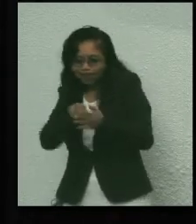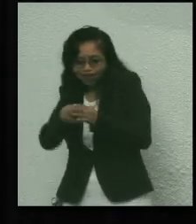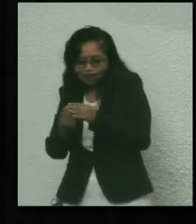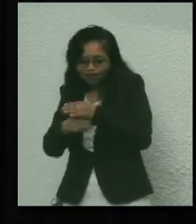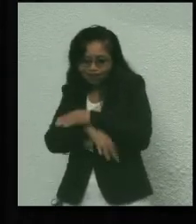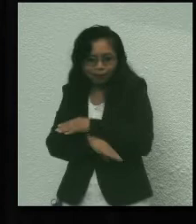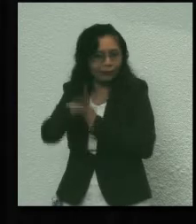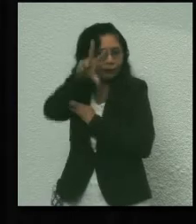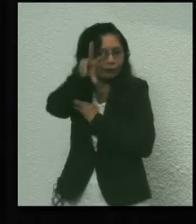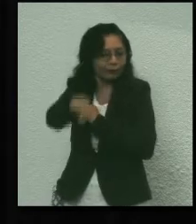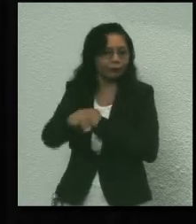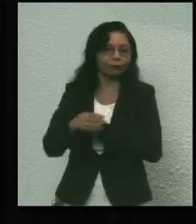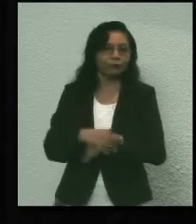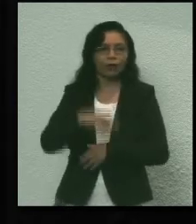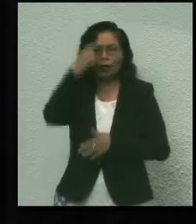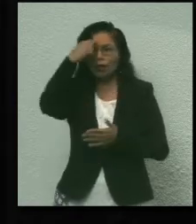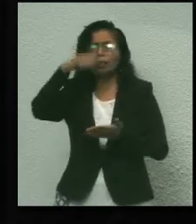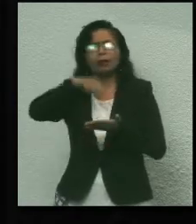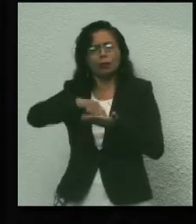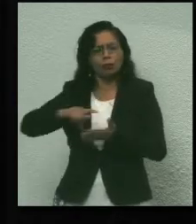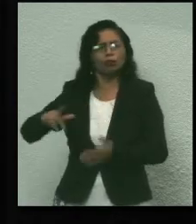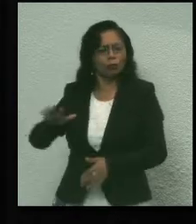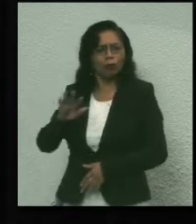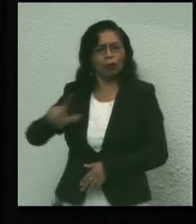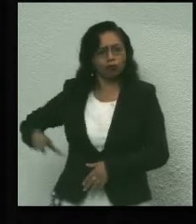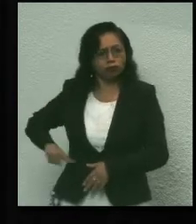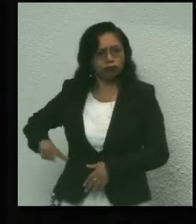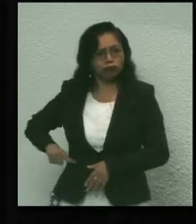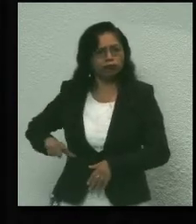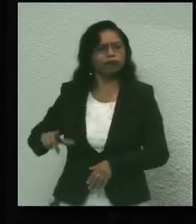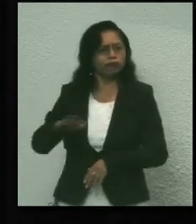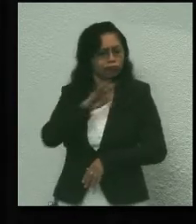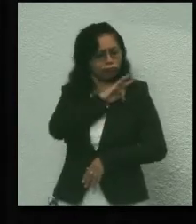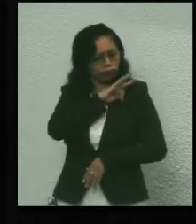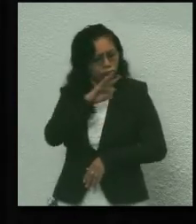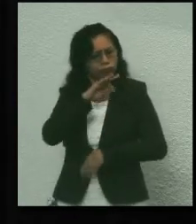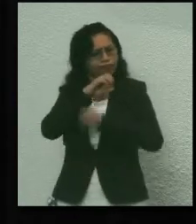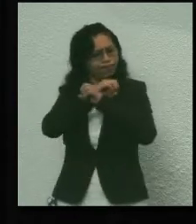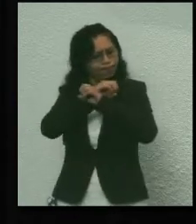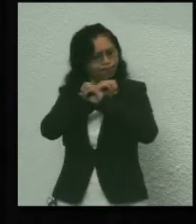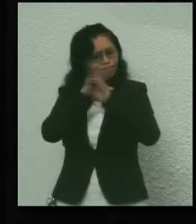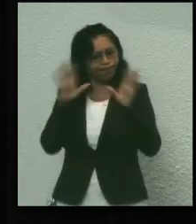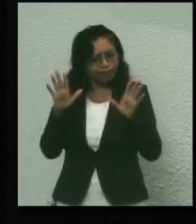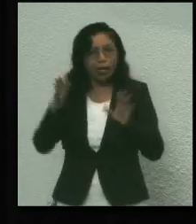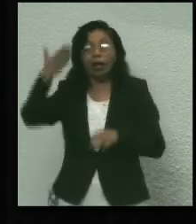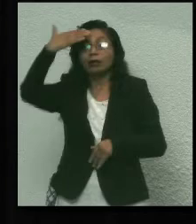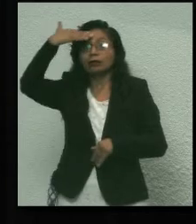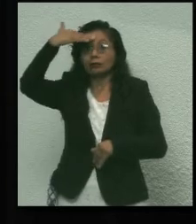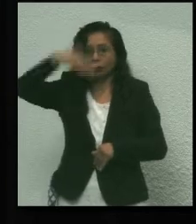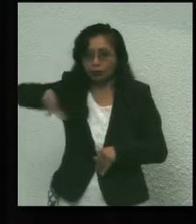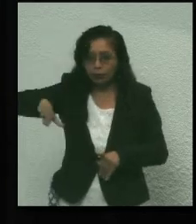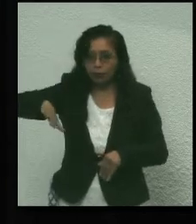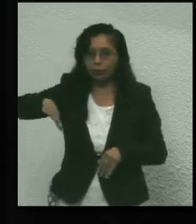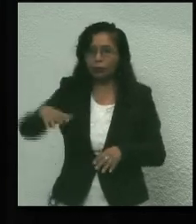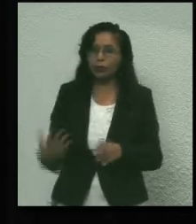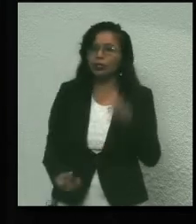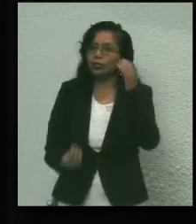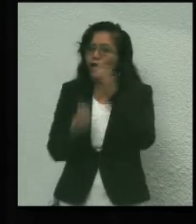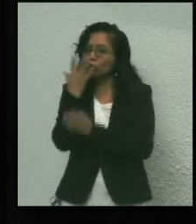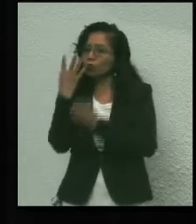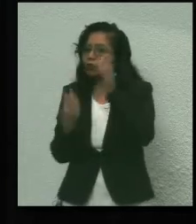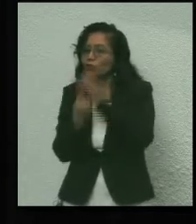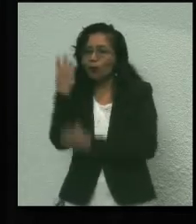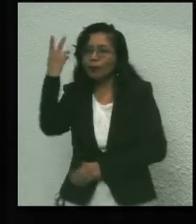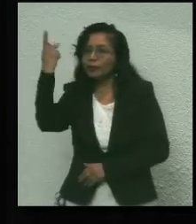que es posible tener un gobierno transparente. Creemos y sabemos que las nuevas tecnologías